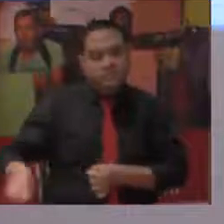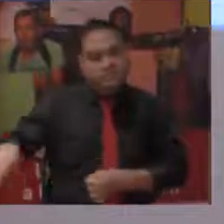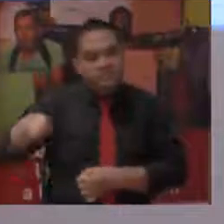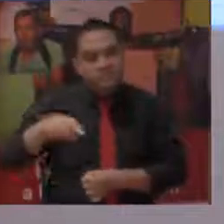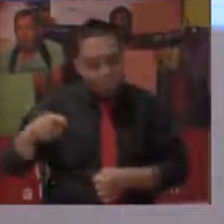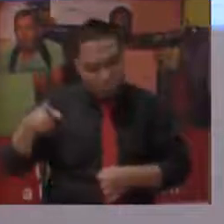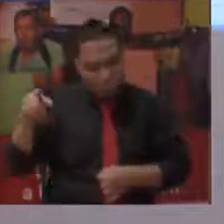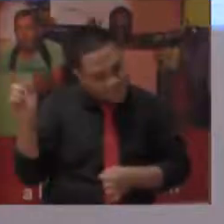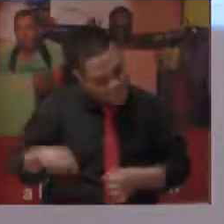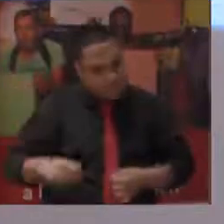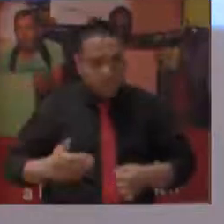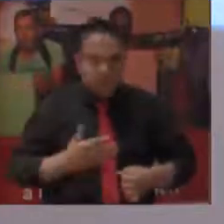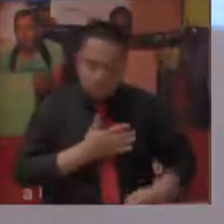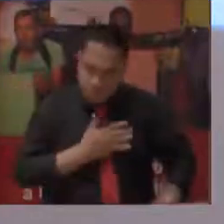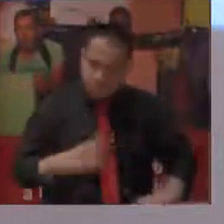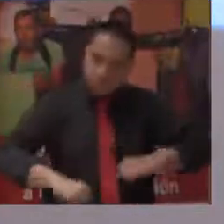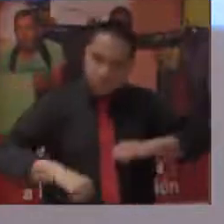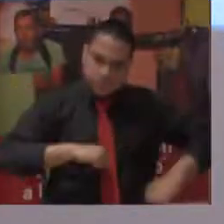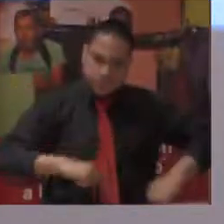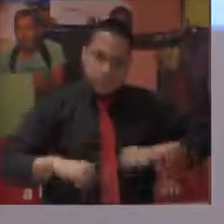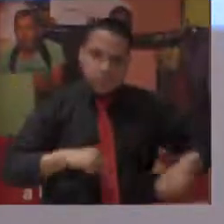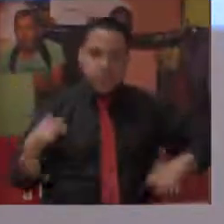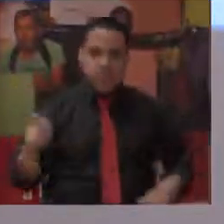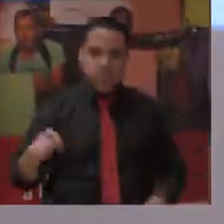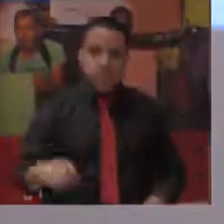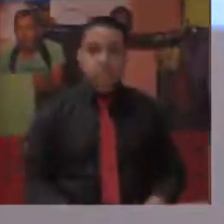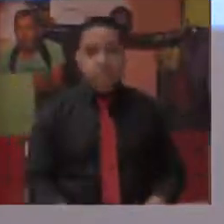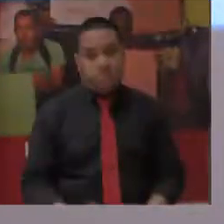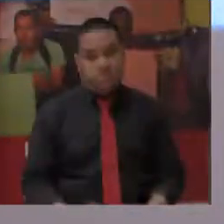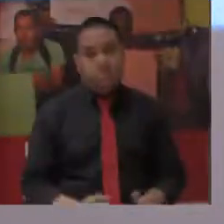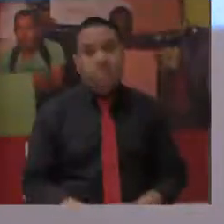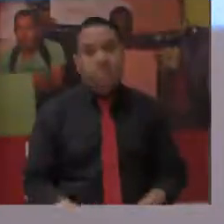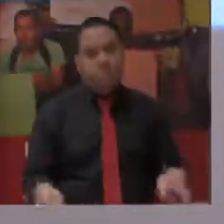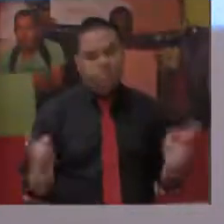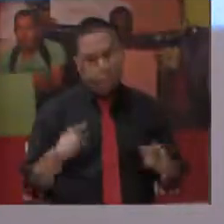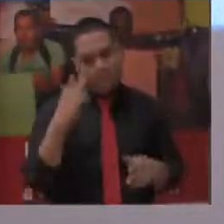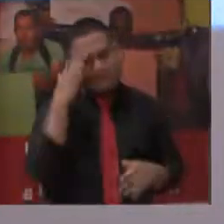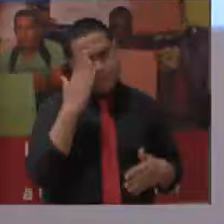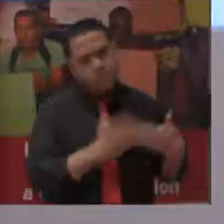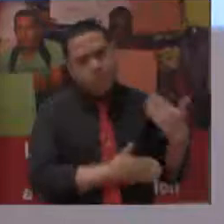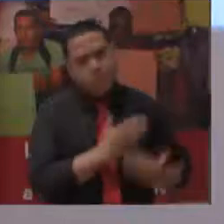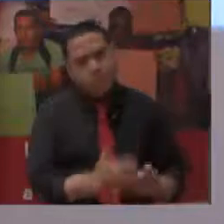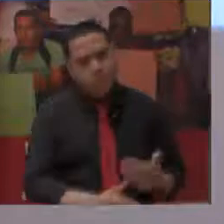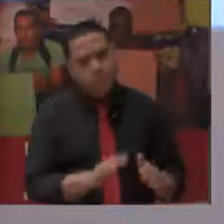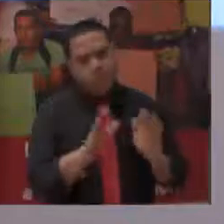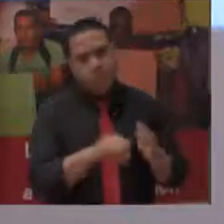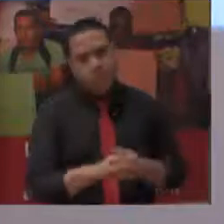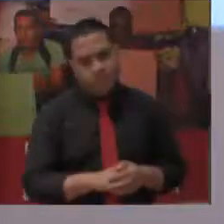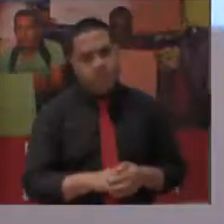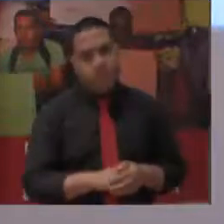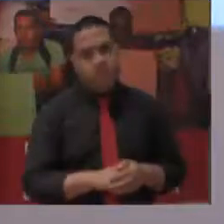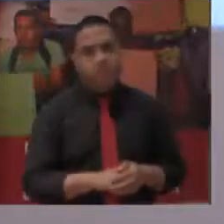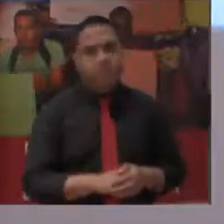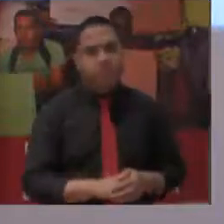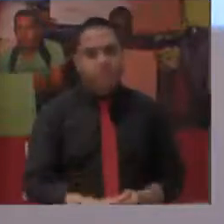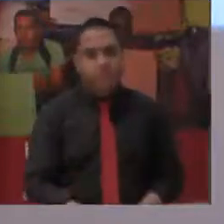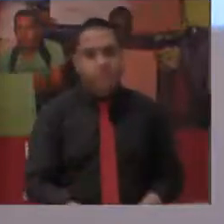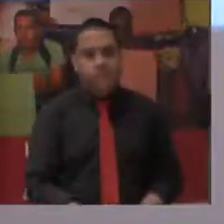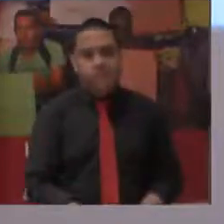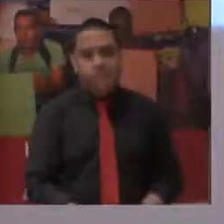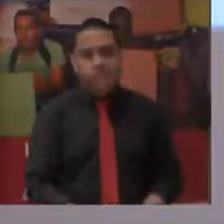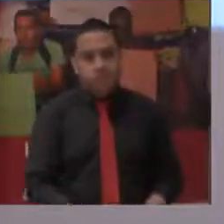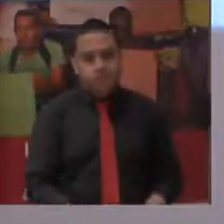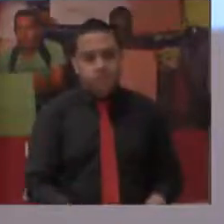mucho de nuestra parte. Lo que sí es destacable de nuestro proceso es que de alguna forma, y